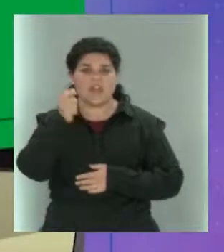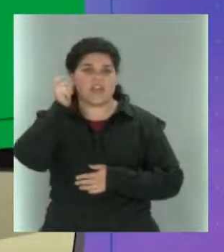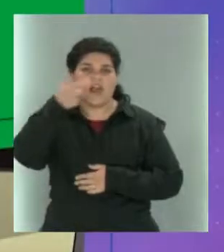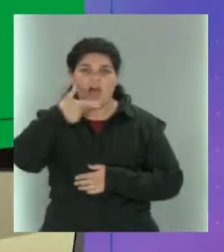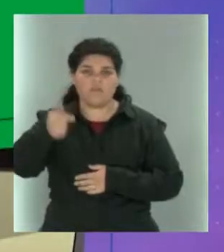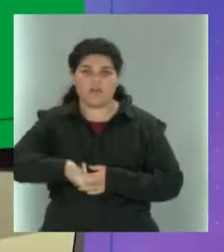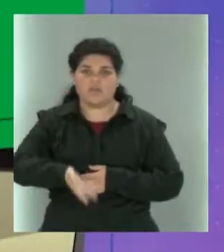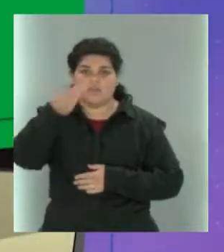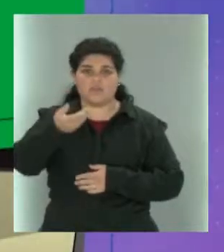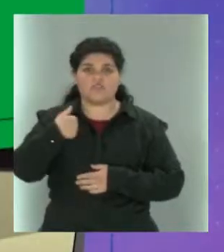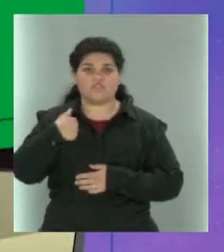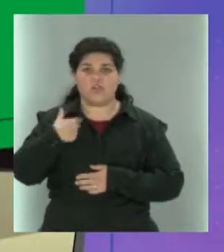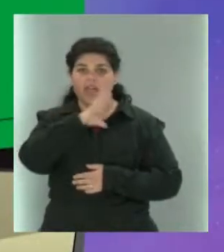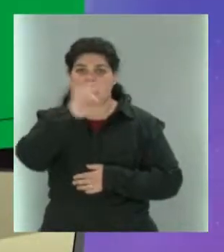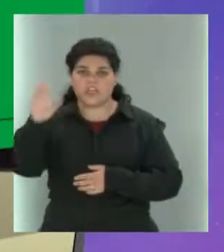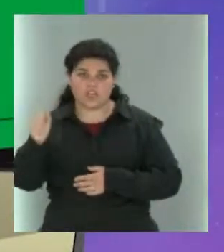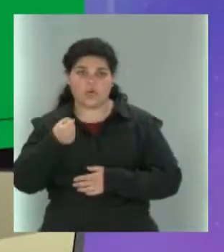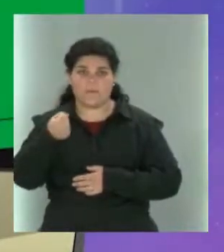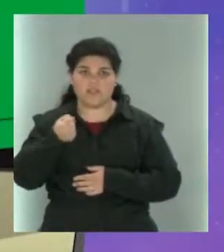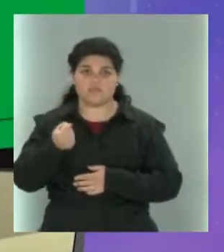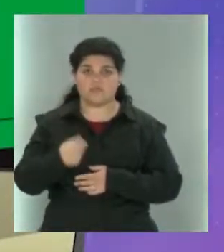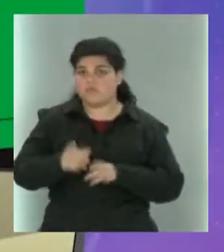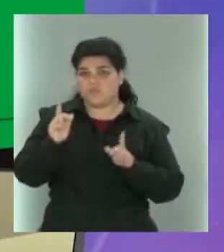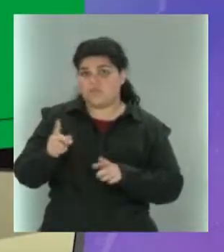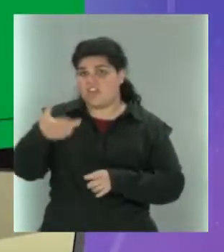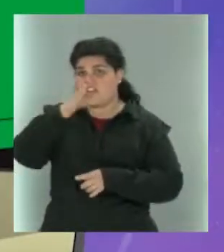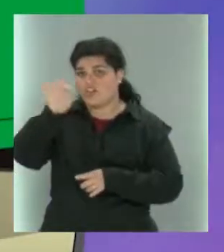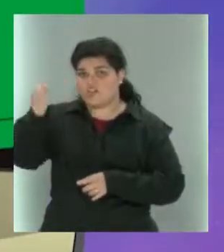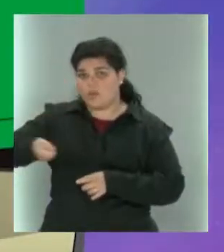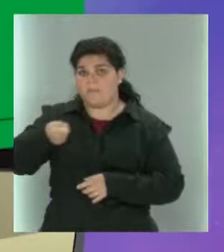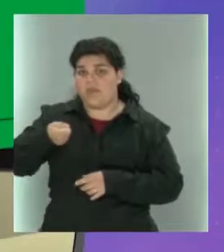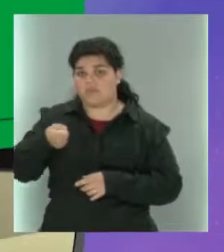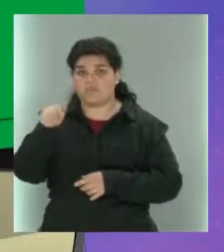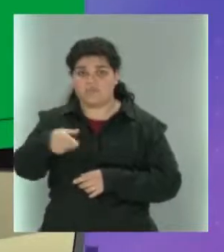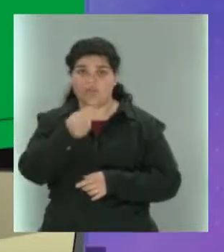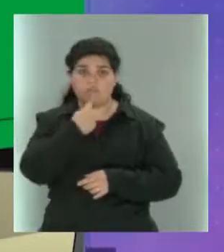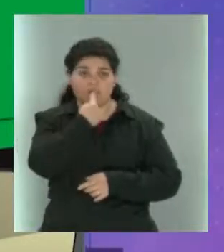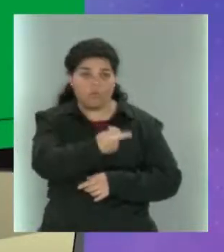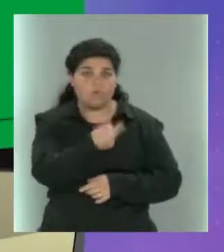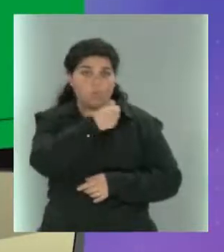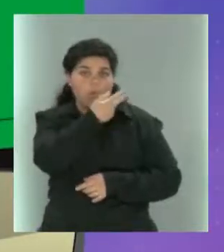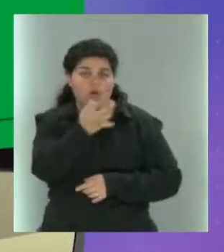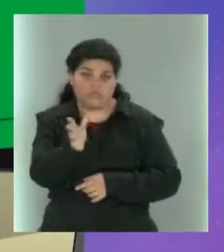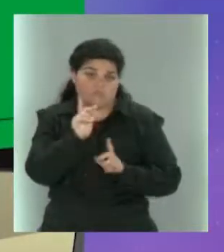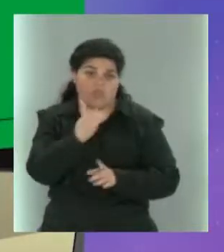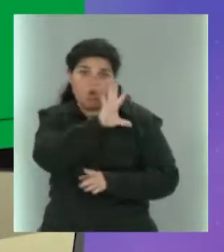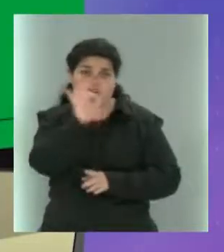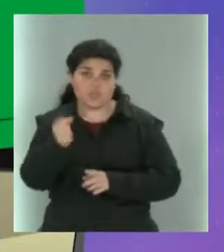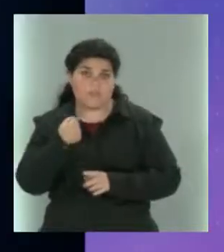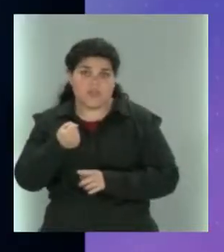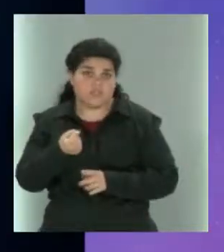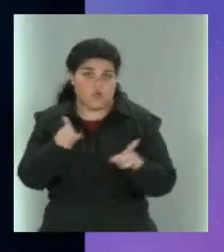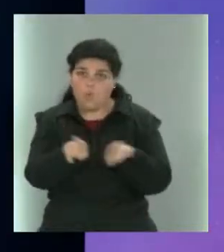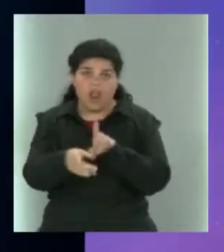siempre cargo 500 pesos. Fui, cargué 500 pesos y me cargaron 500 pesos y le digo, ¿cuánto es? 500 pesos, me cobraron lo mismo que me cobraban